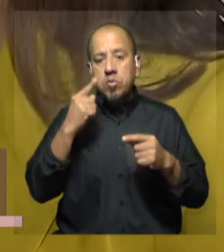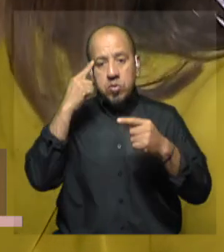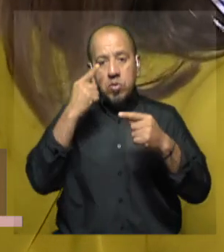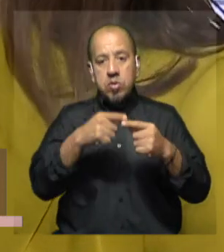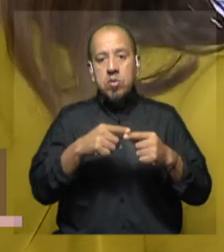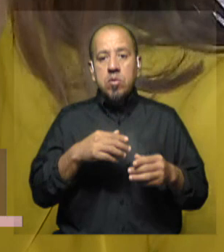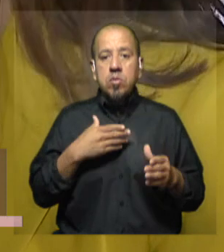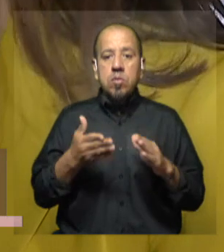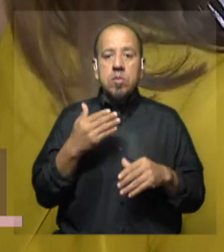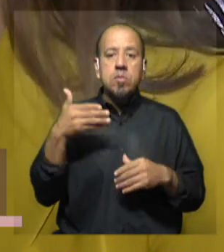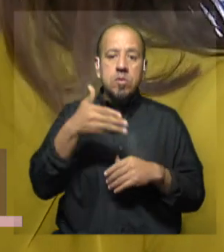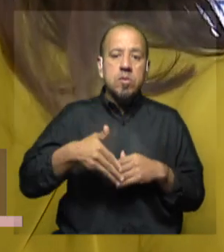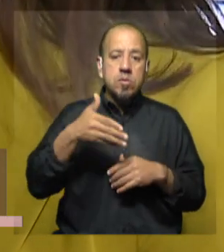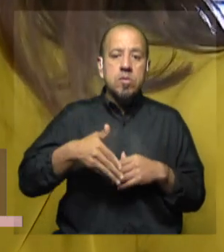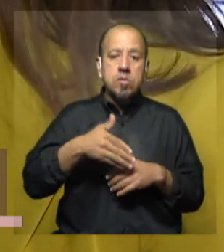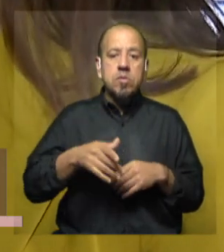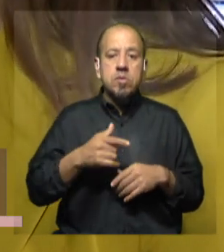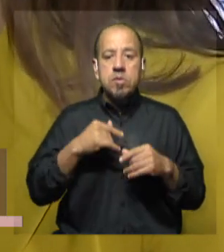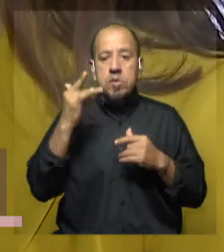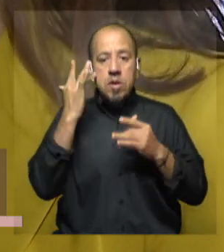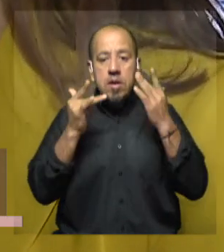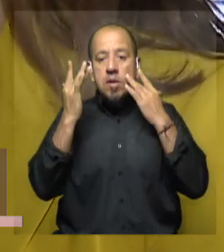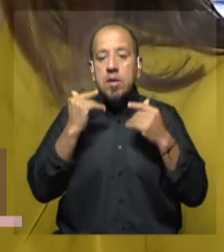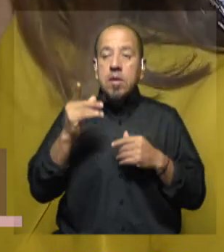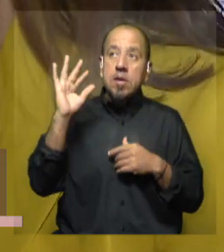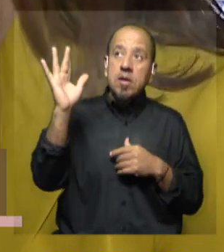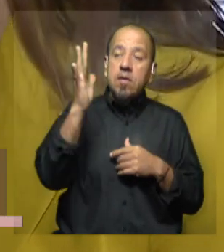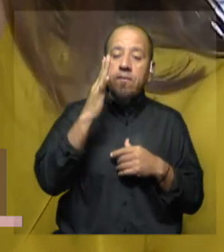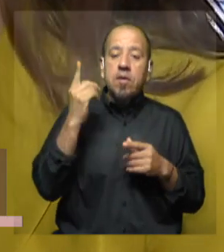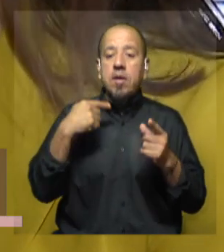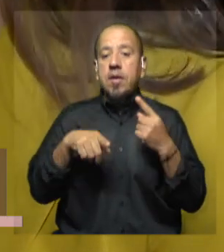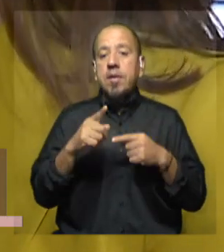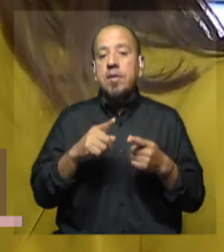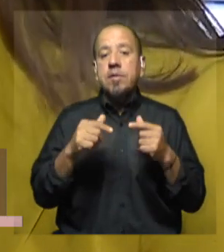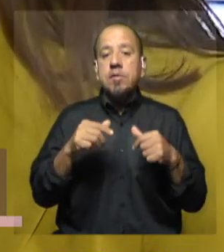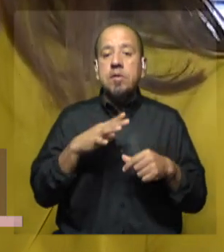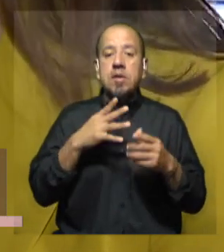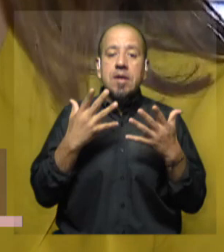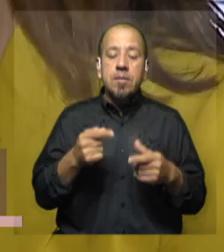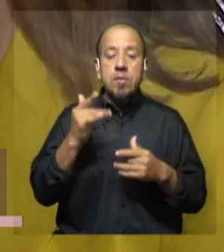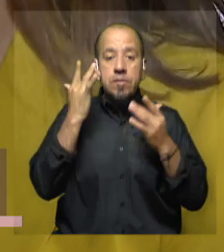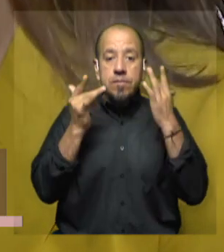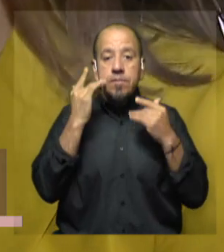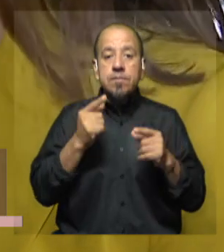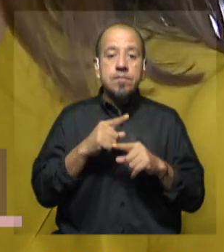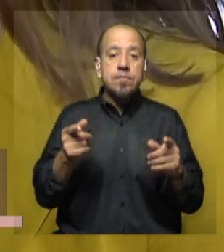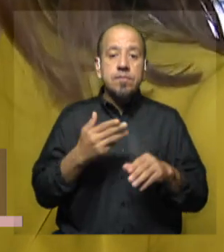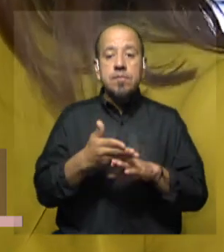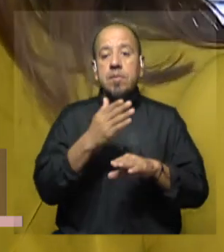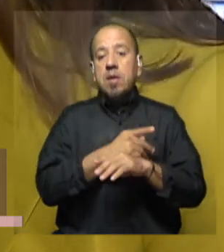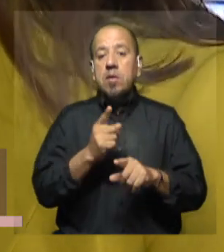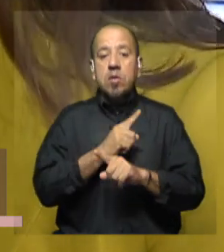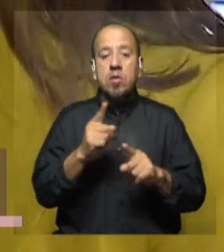mayor participación, queríamos apuntar a artistas que están en el interior, queríamos una postulación de artistas que no se habían postulado